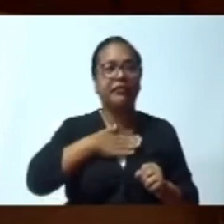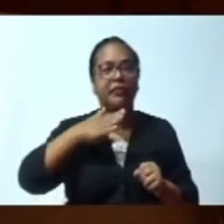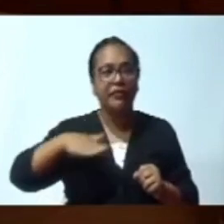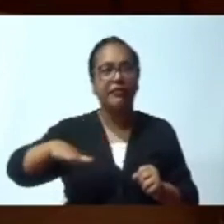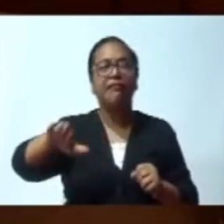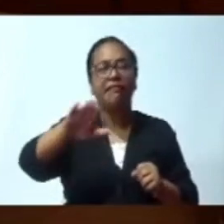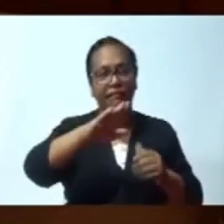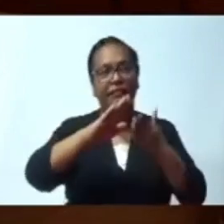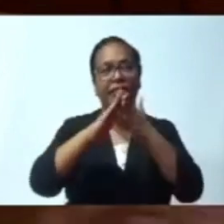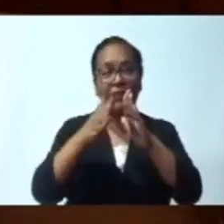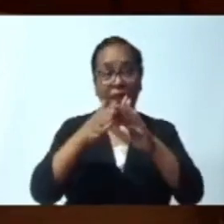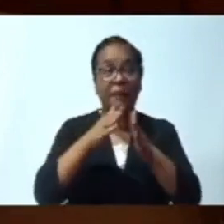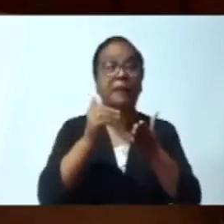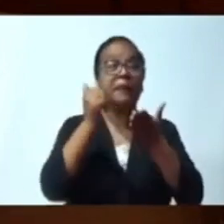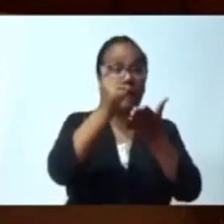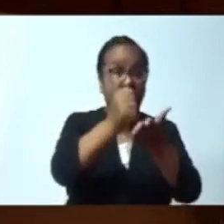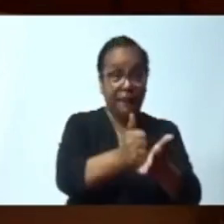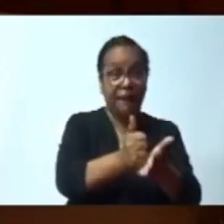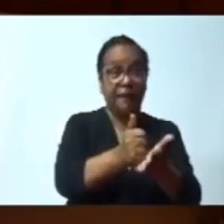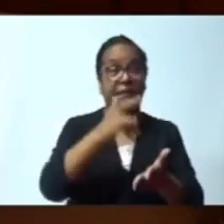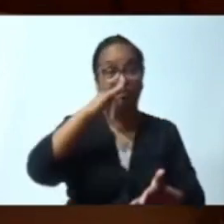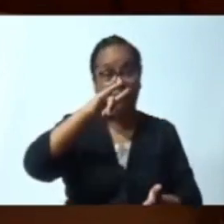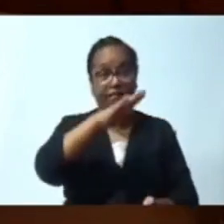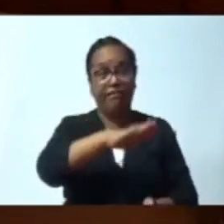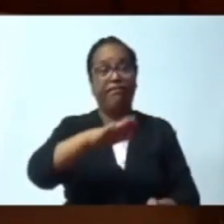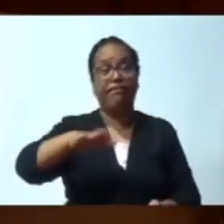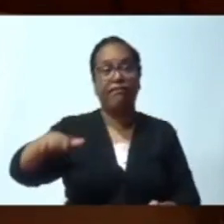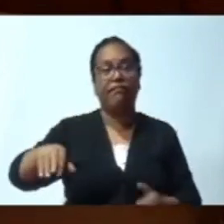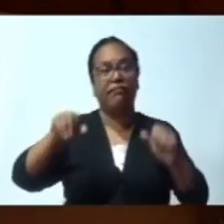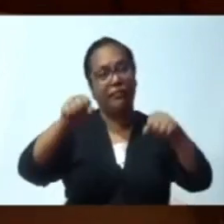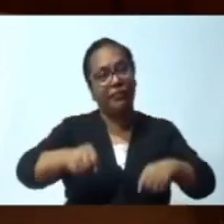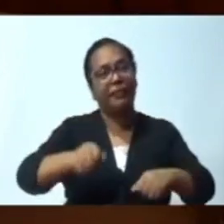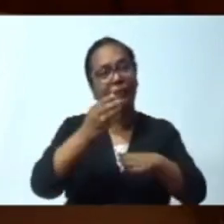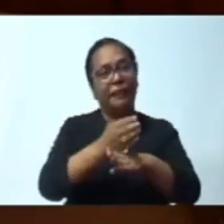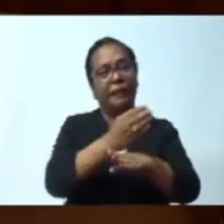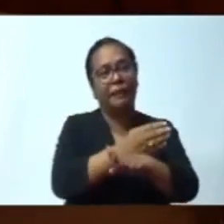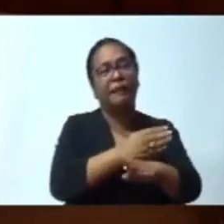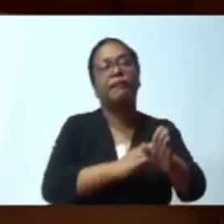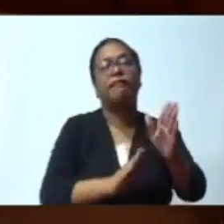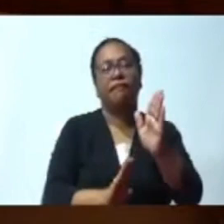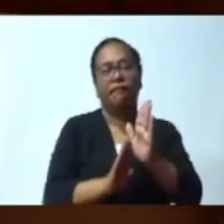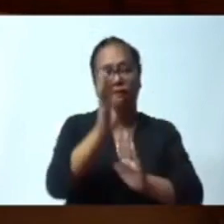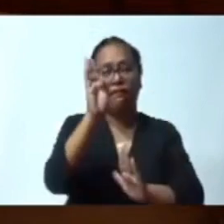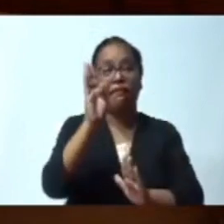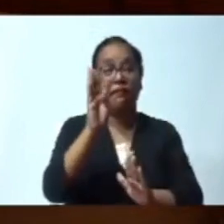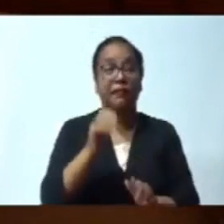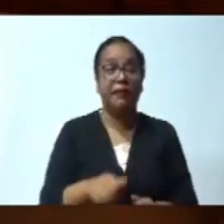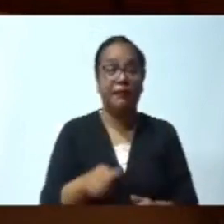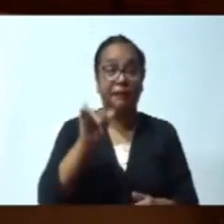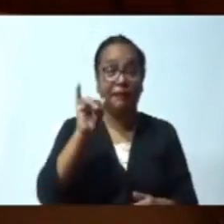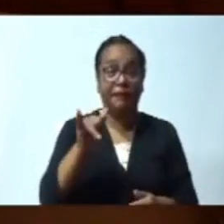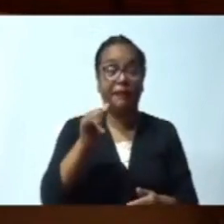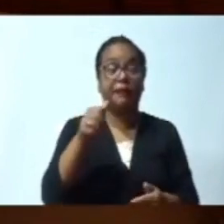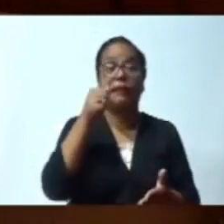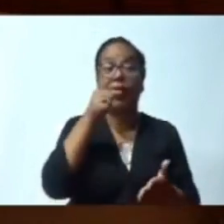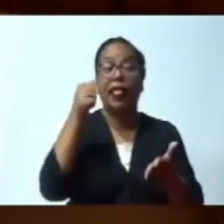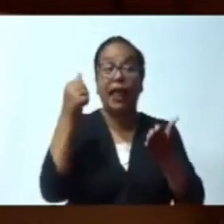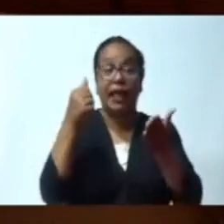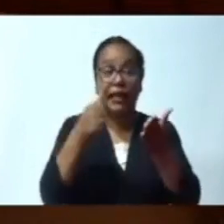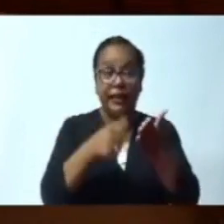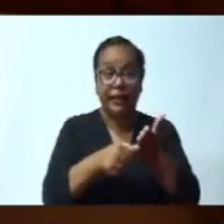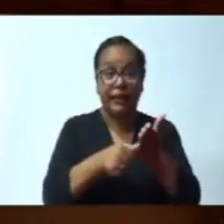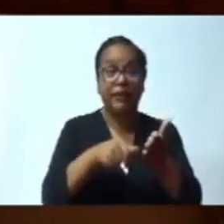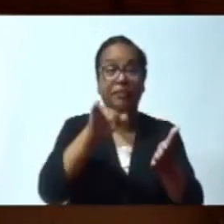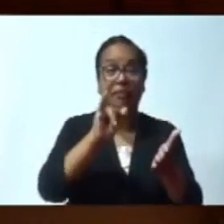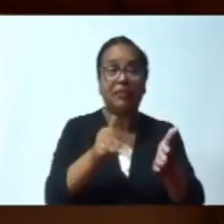adelante y para devolverle a mi comunidad todo lo que me ha dado. Esta carta, señor ministro, no es una súplica